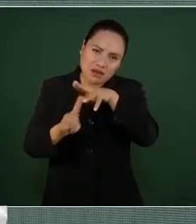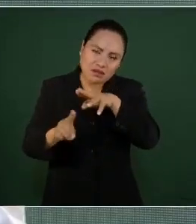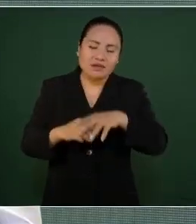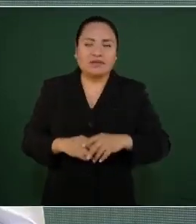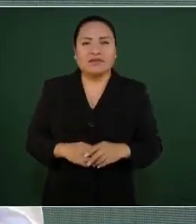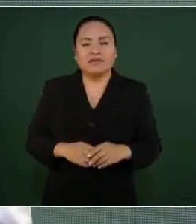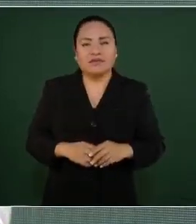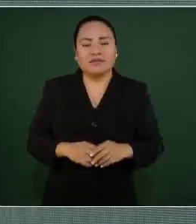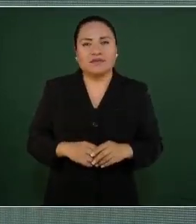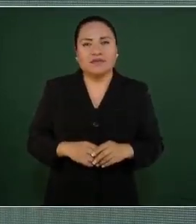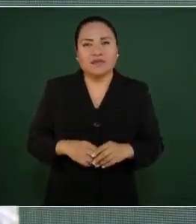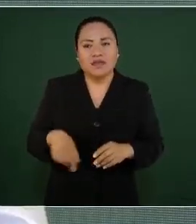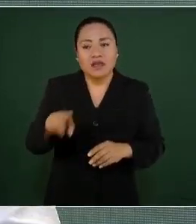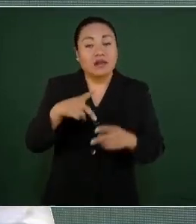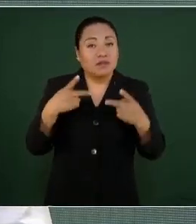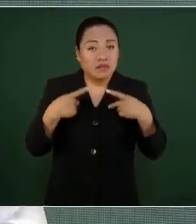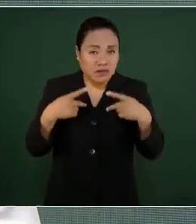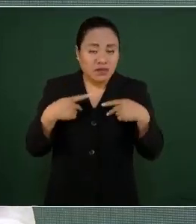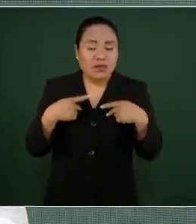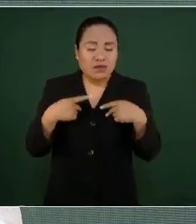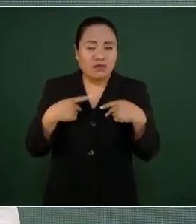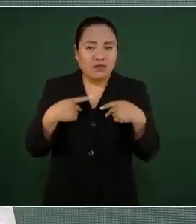porque muchos no saben,